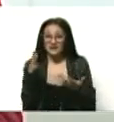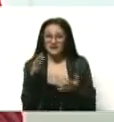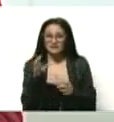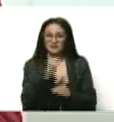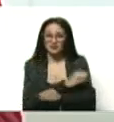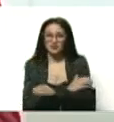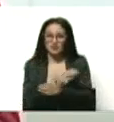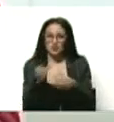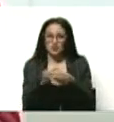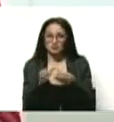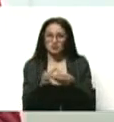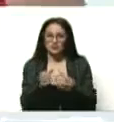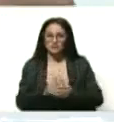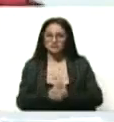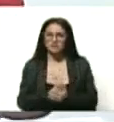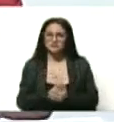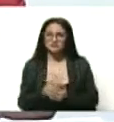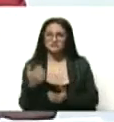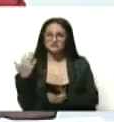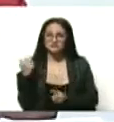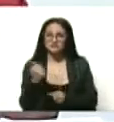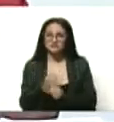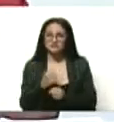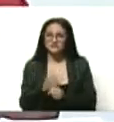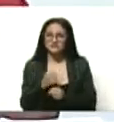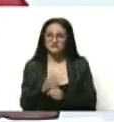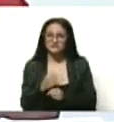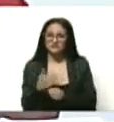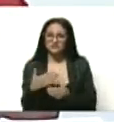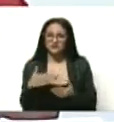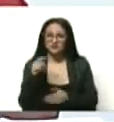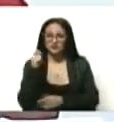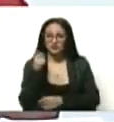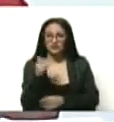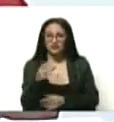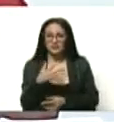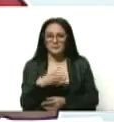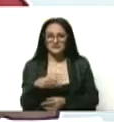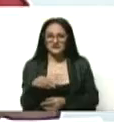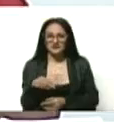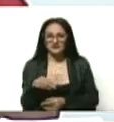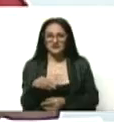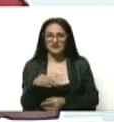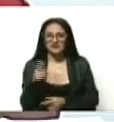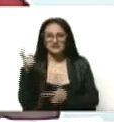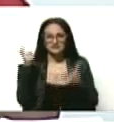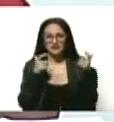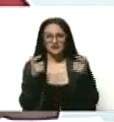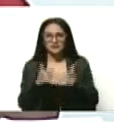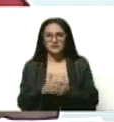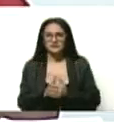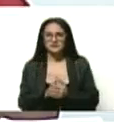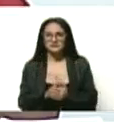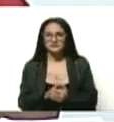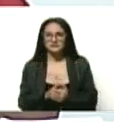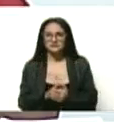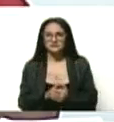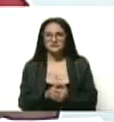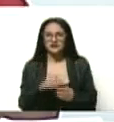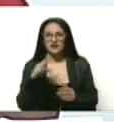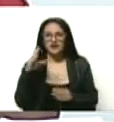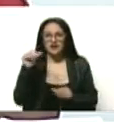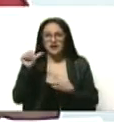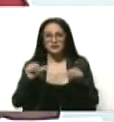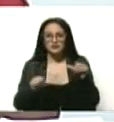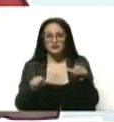que viene trabajando desde hace tiempo. Recuerda cuando el compañero presidente Hugo Chávez hablaba del "me